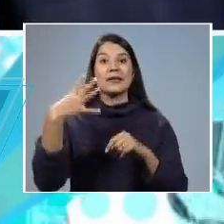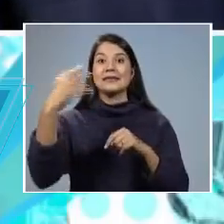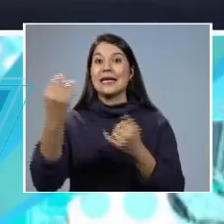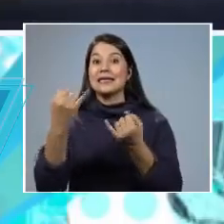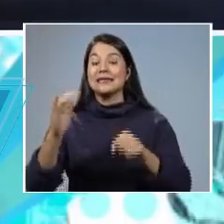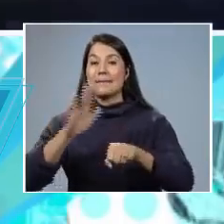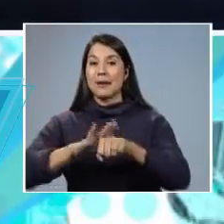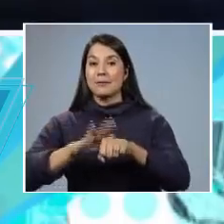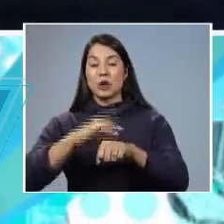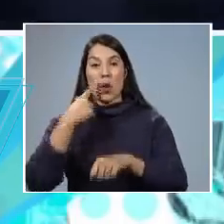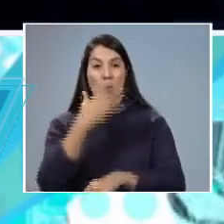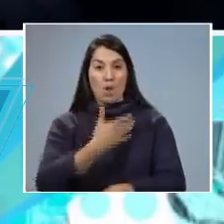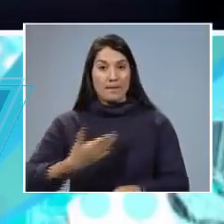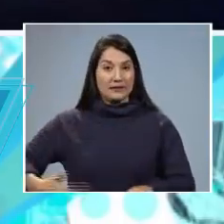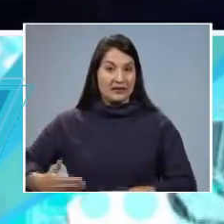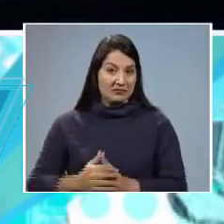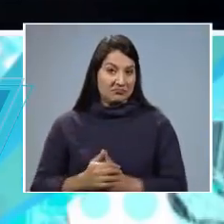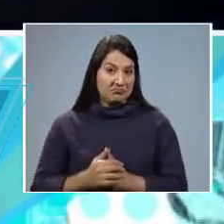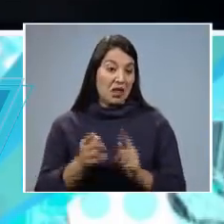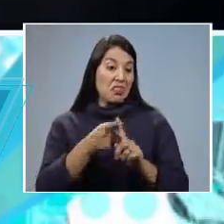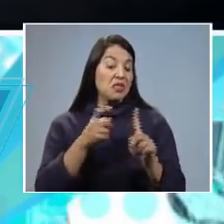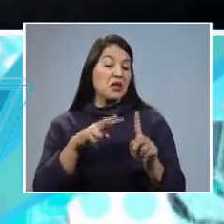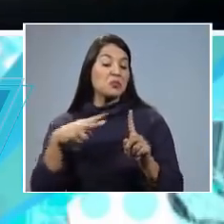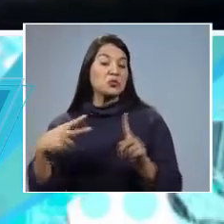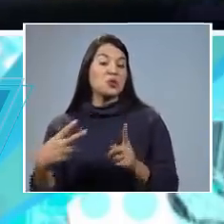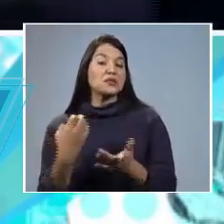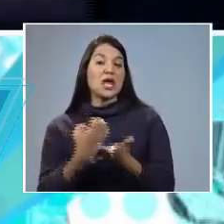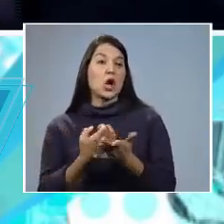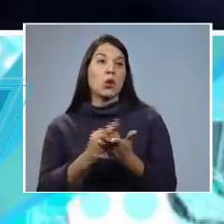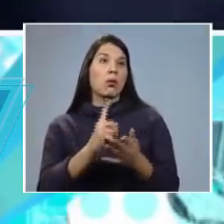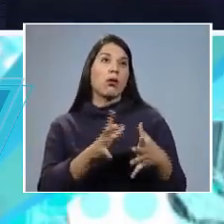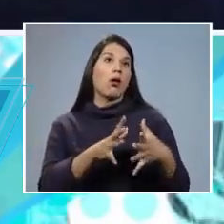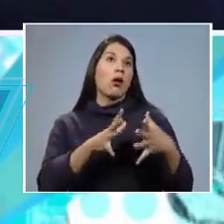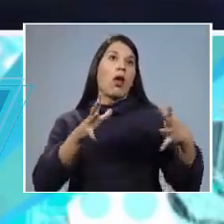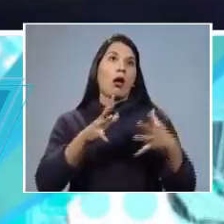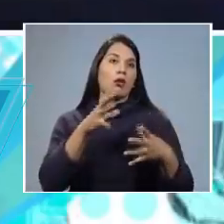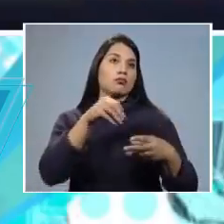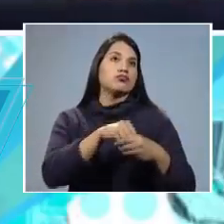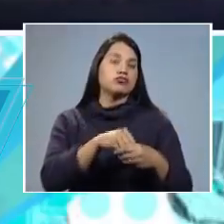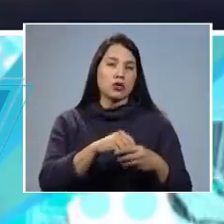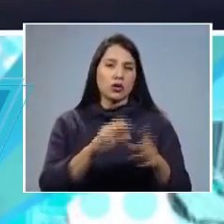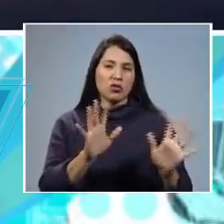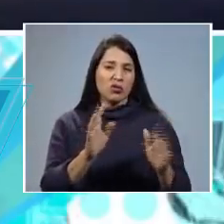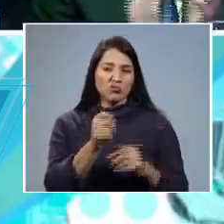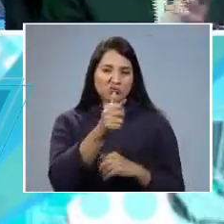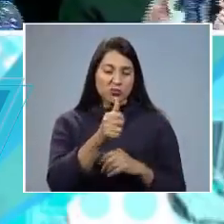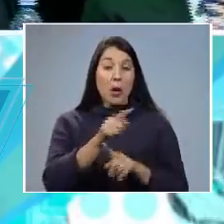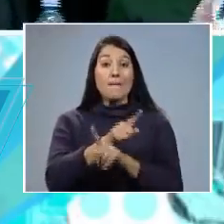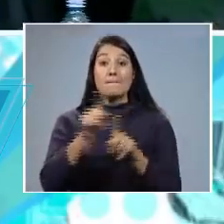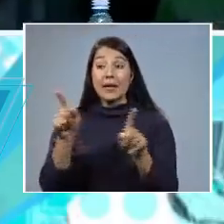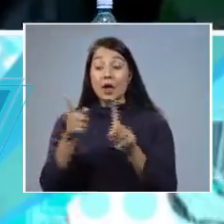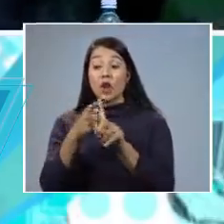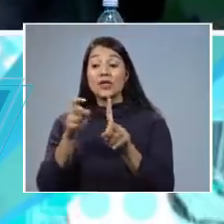presidencial. Bueno, económicamente no es nada muy grande, pero desde el punto de vista del mensaje del gasto público me parece que es una